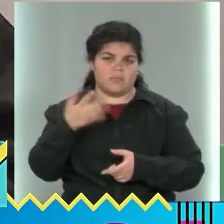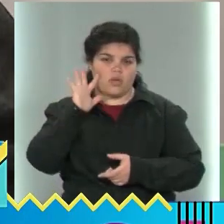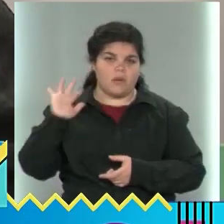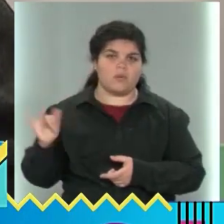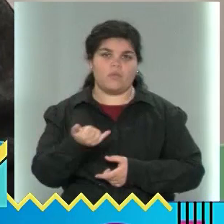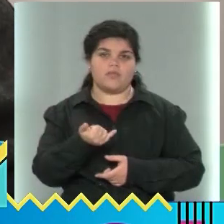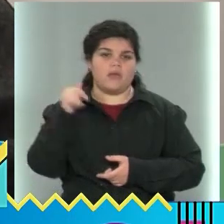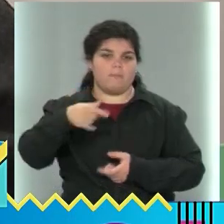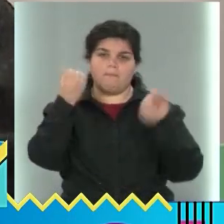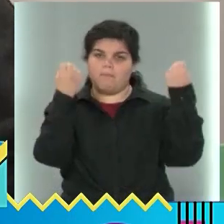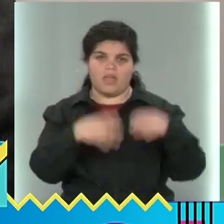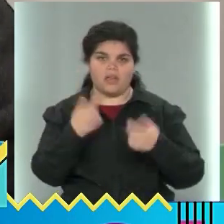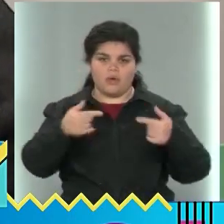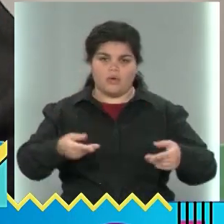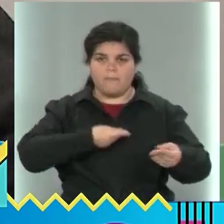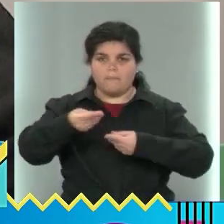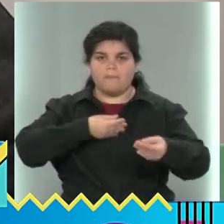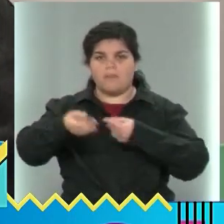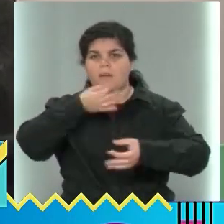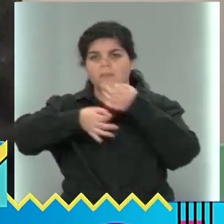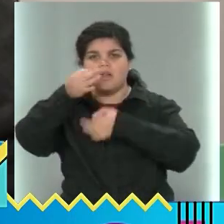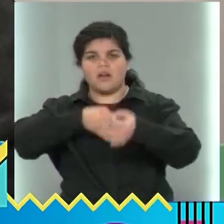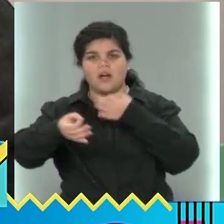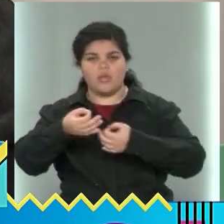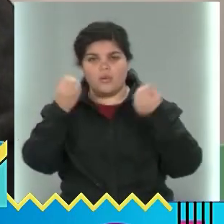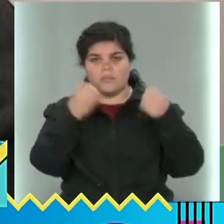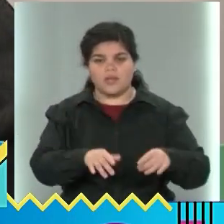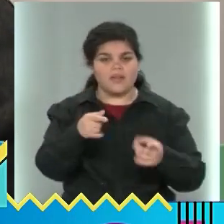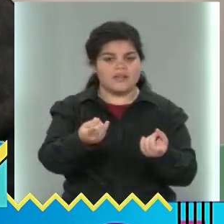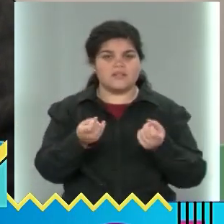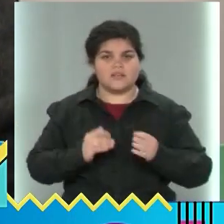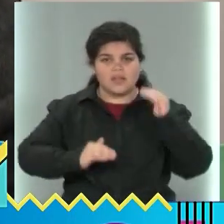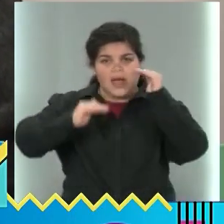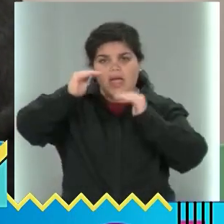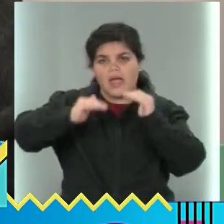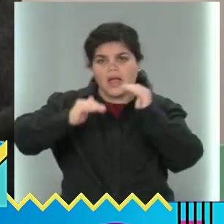Entonces hay una especie de compensación y tiene que haber una especie de equilibrio.